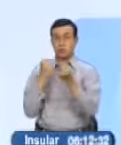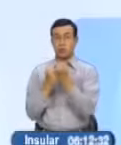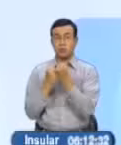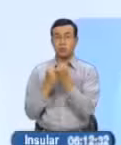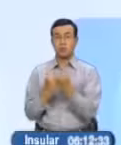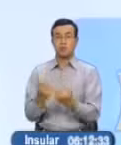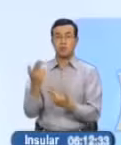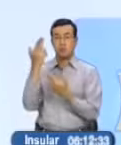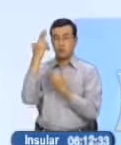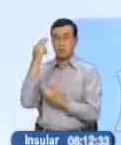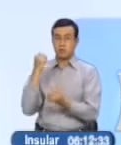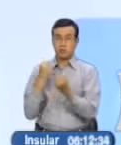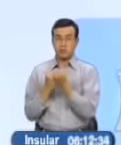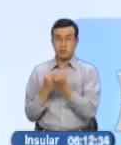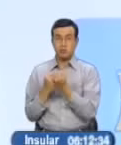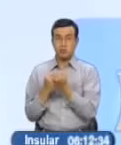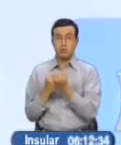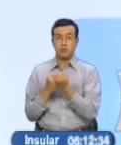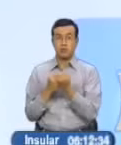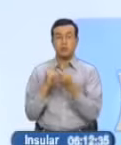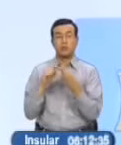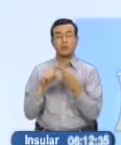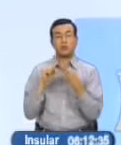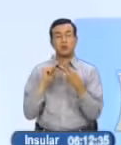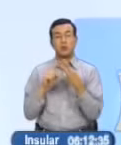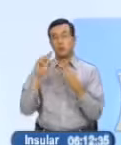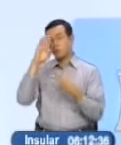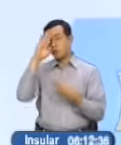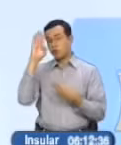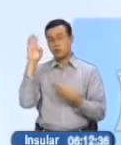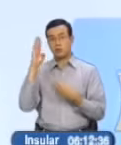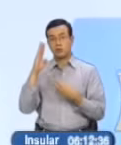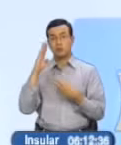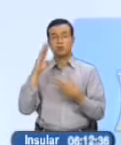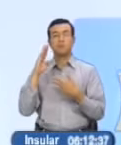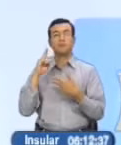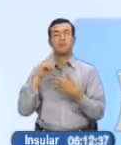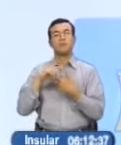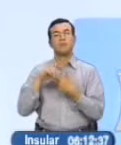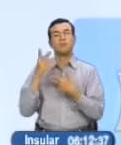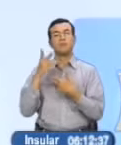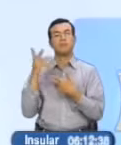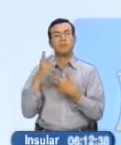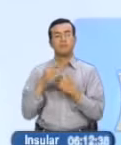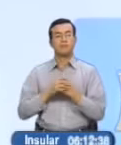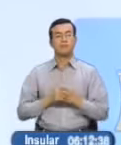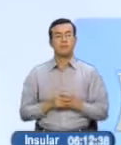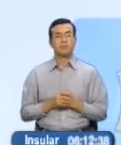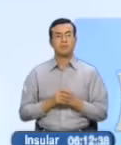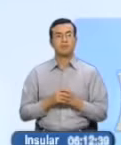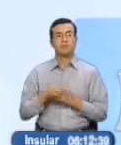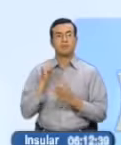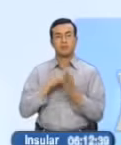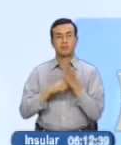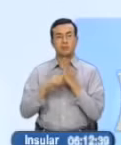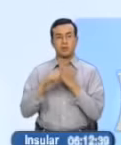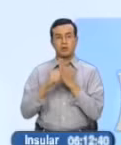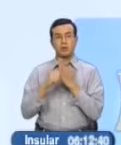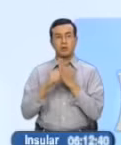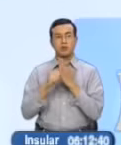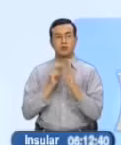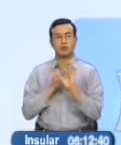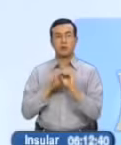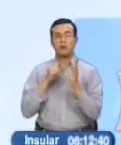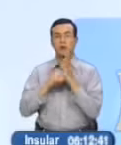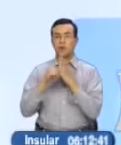elementos de las Fuerzas Armadas, de la Fuerza Pública, Policía, y también desde los ministerios involucrados,